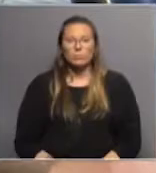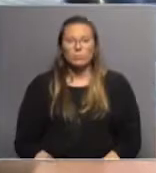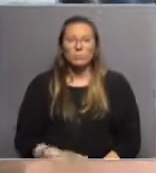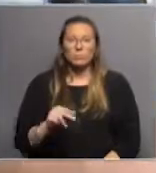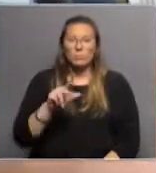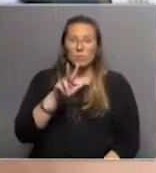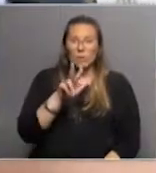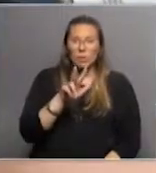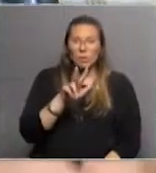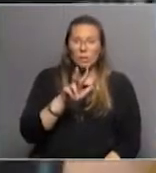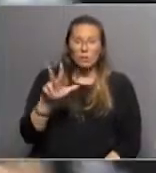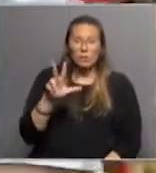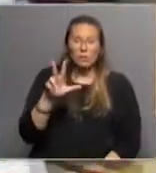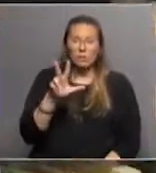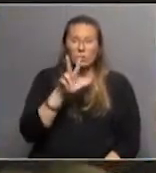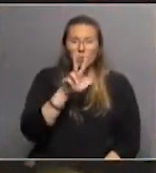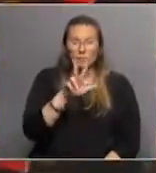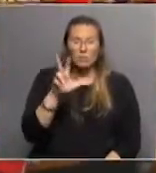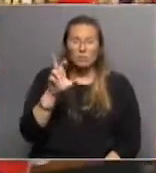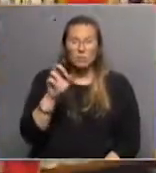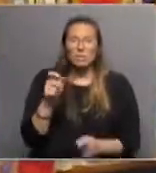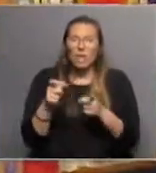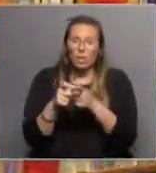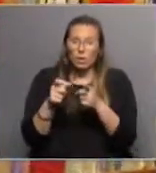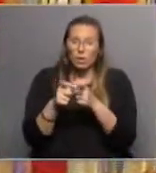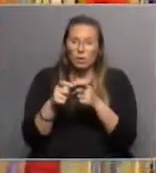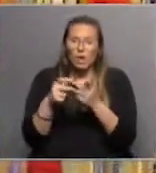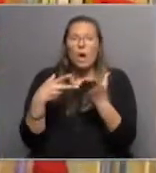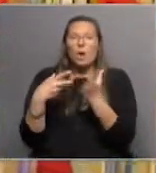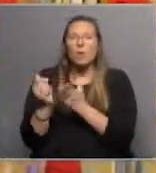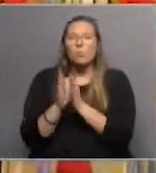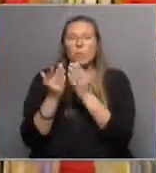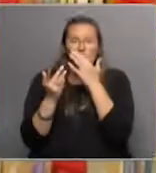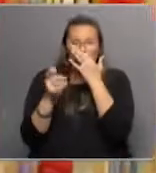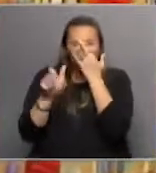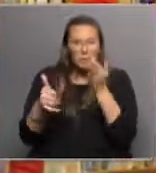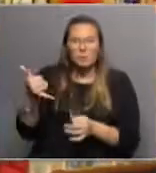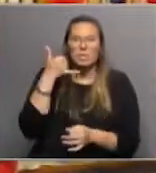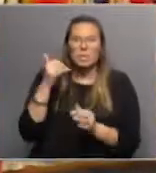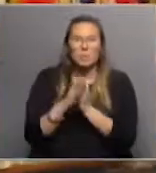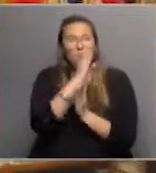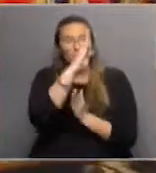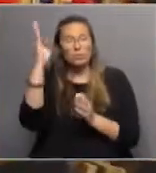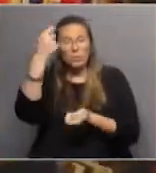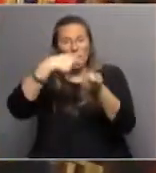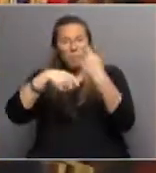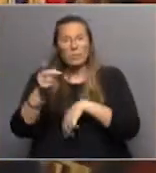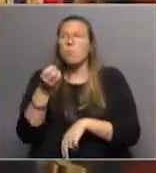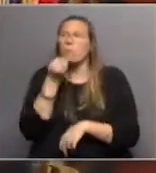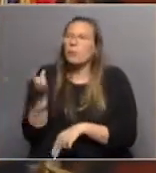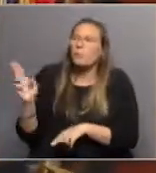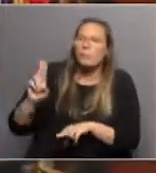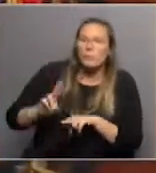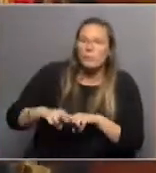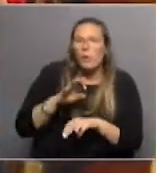Sale $330. ¿Cómo llegan habitualmente estos libros? Compramos biblioteca, la gente nos llama porque tiene una biblioteca que vender, porque murió,